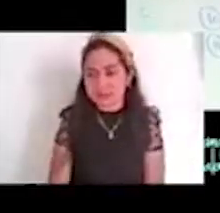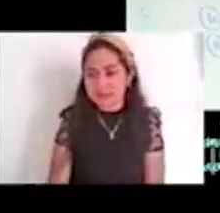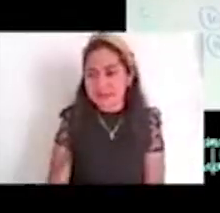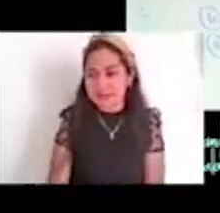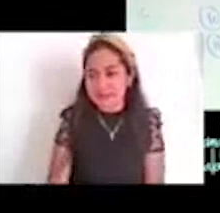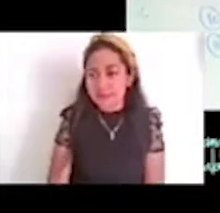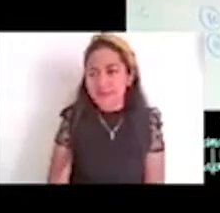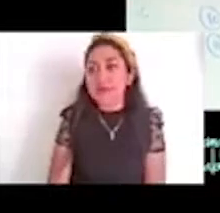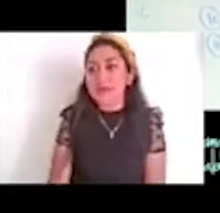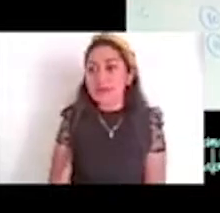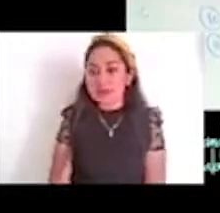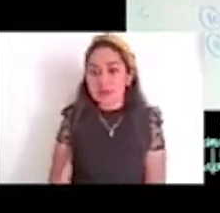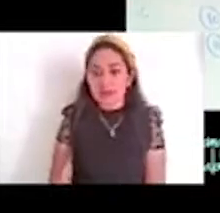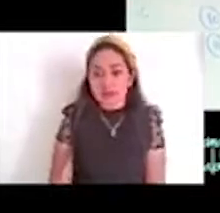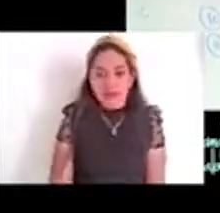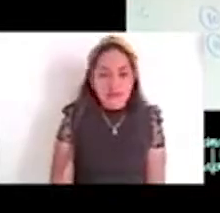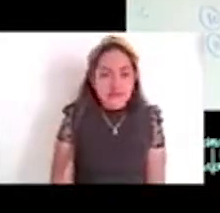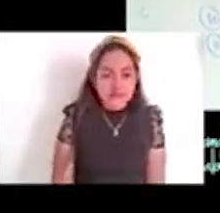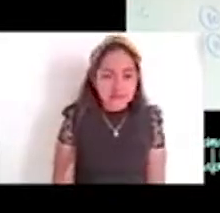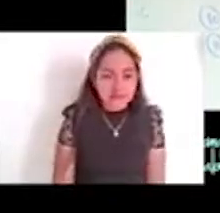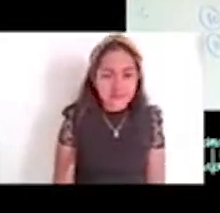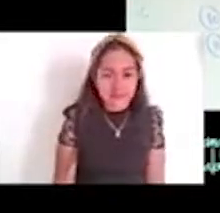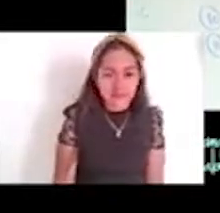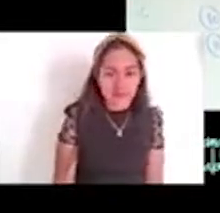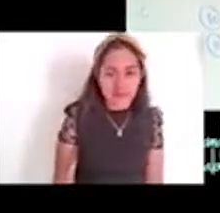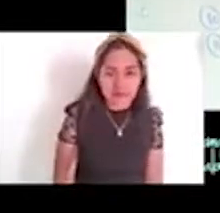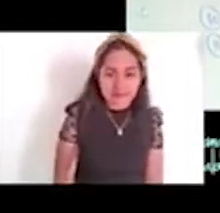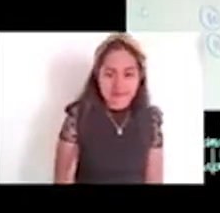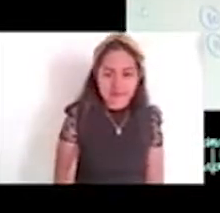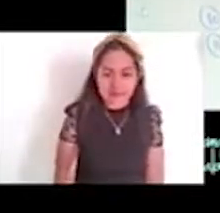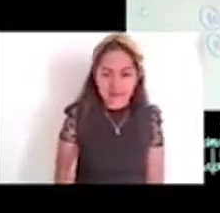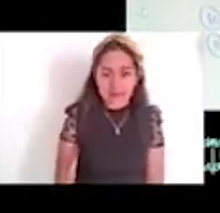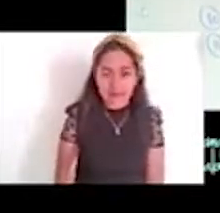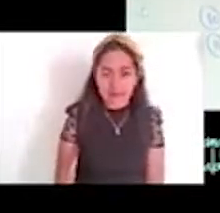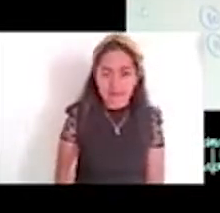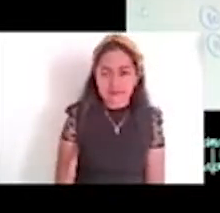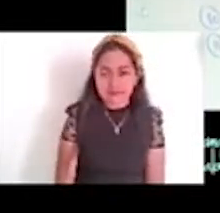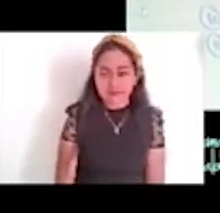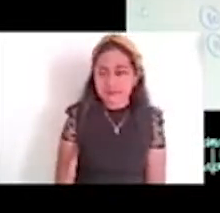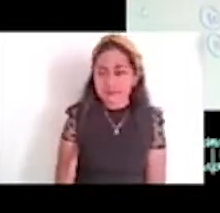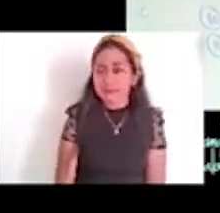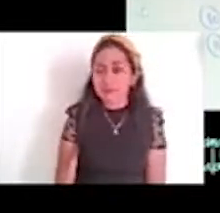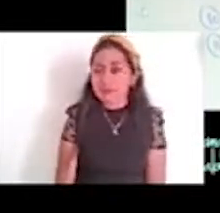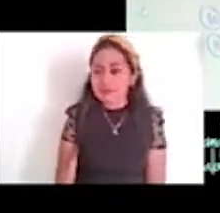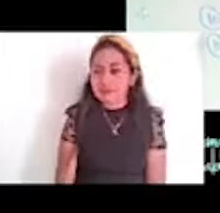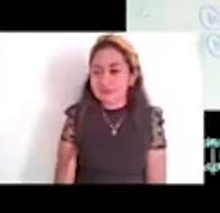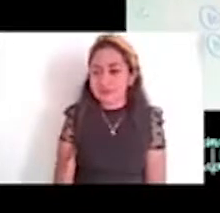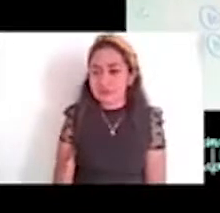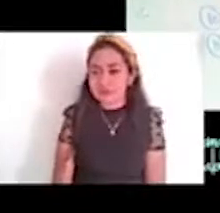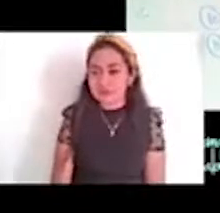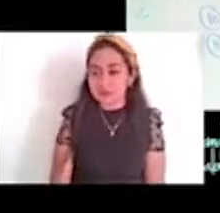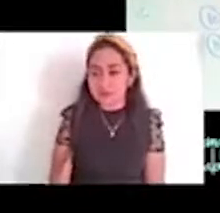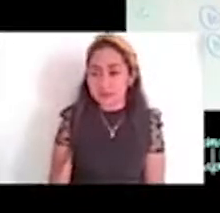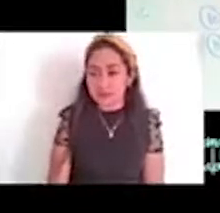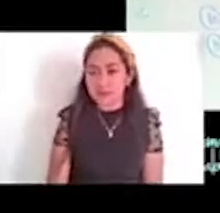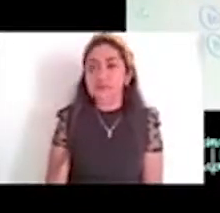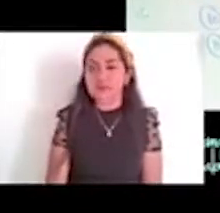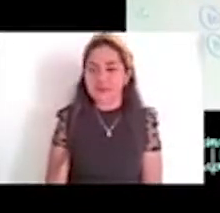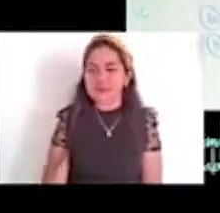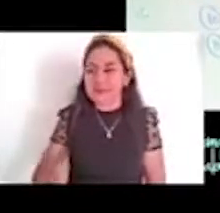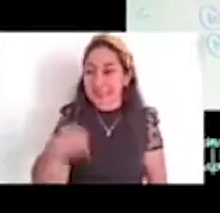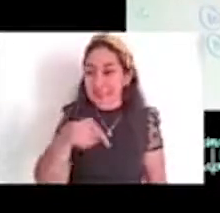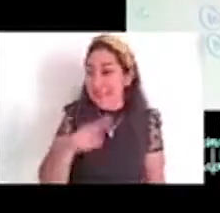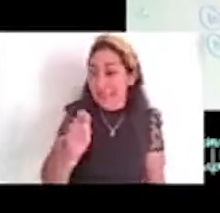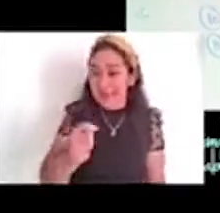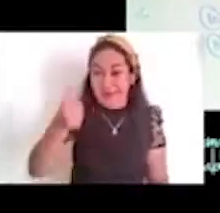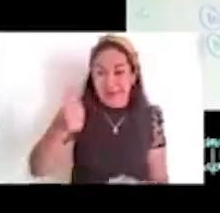Ixcoatl aparece el primer Moctezuma, el señor del ceño fruncido, el señor